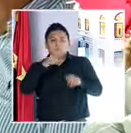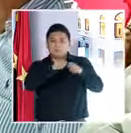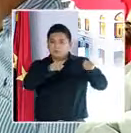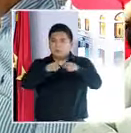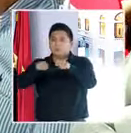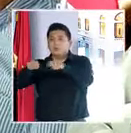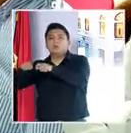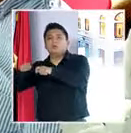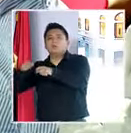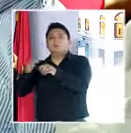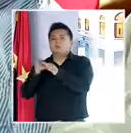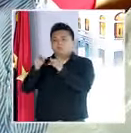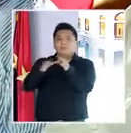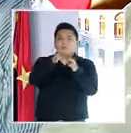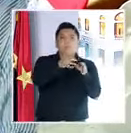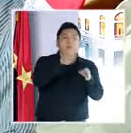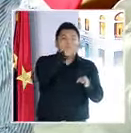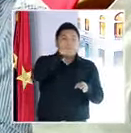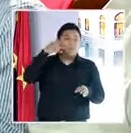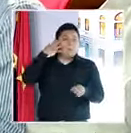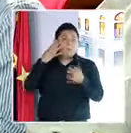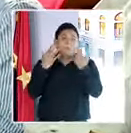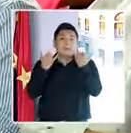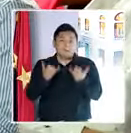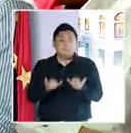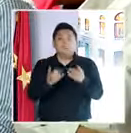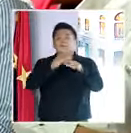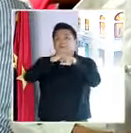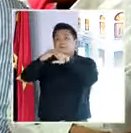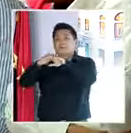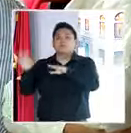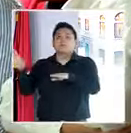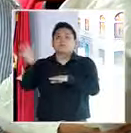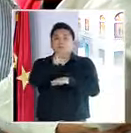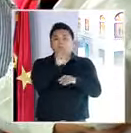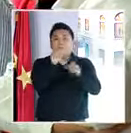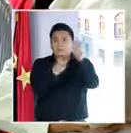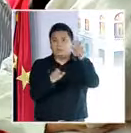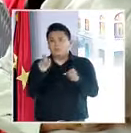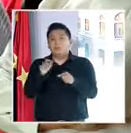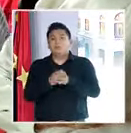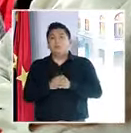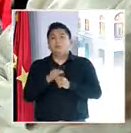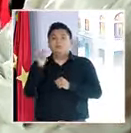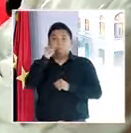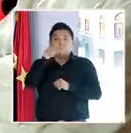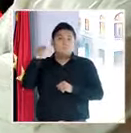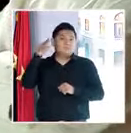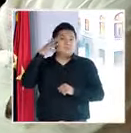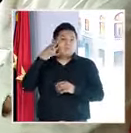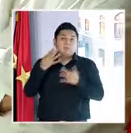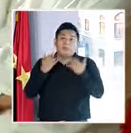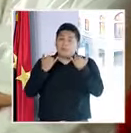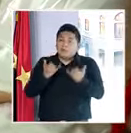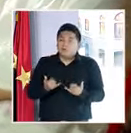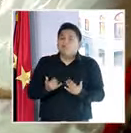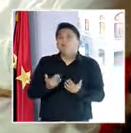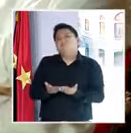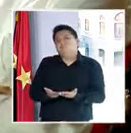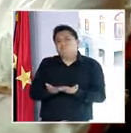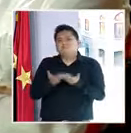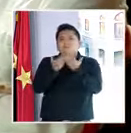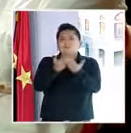del departamento. Quiero invitarlos a todos como norte santandereanos que le demos ese regalo